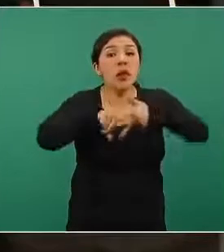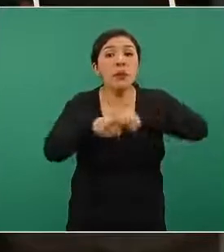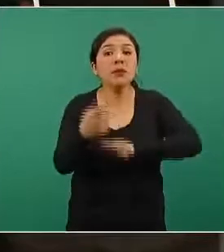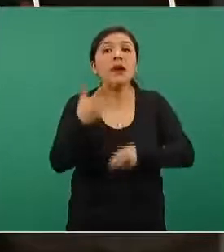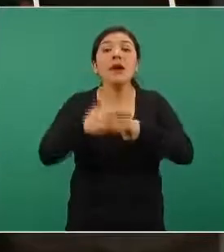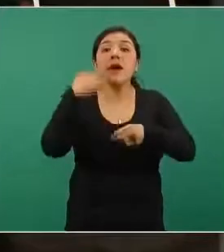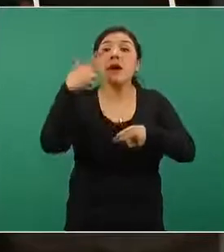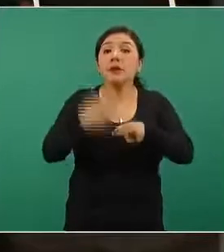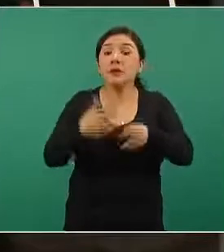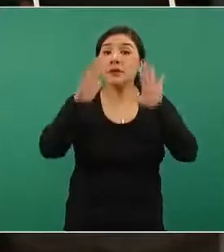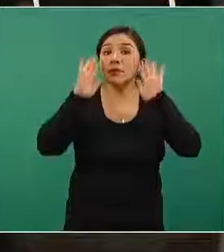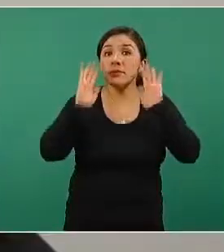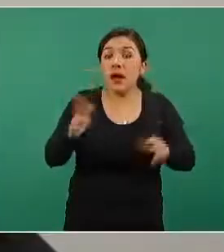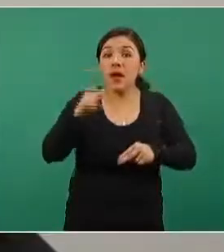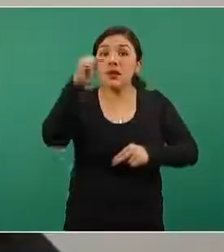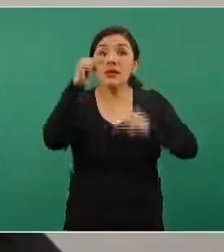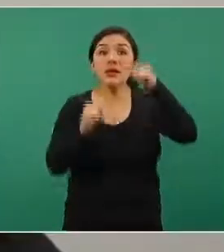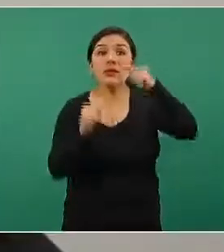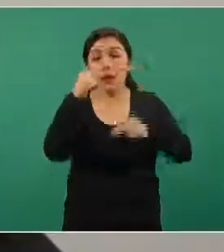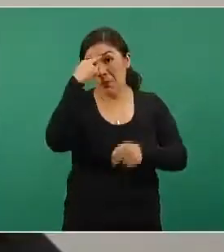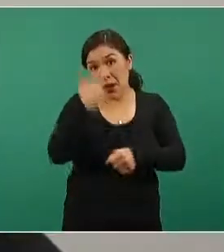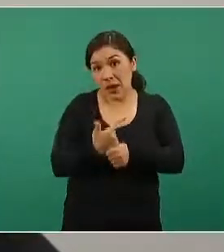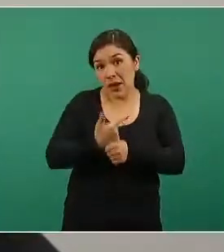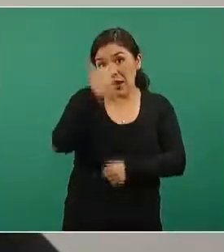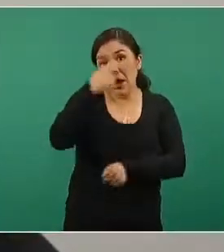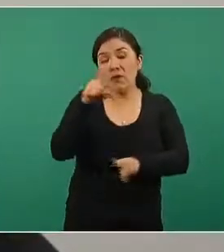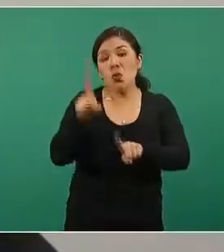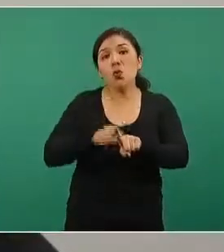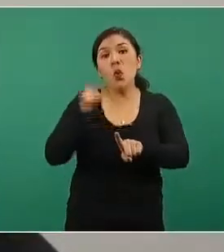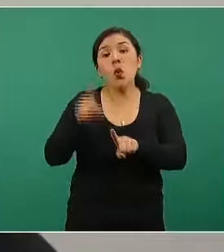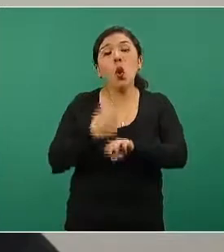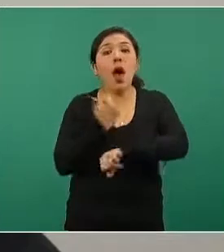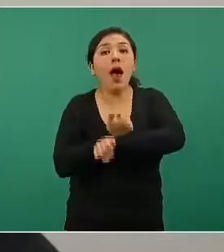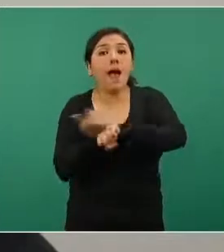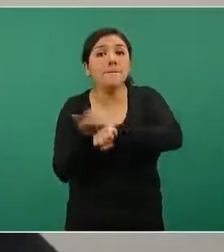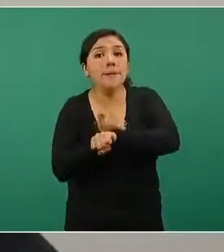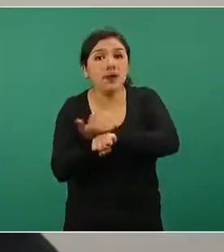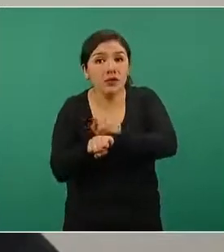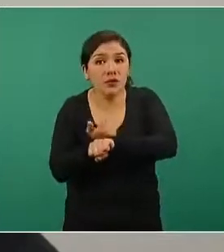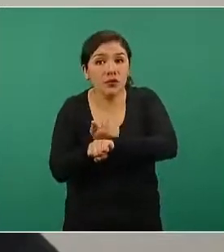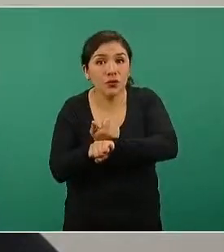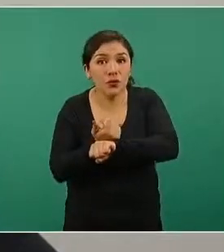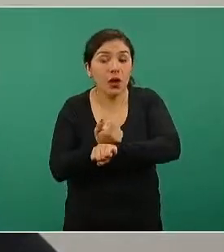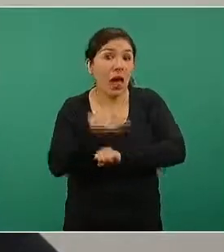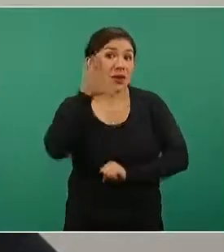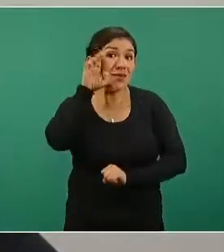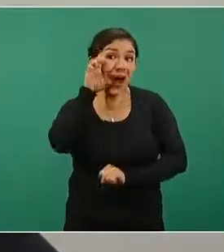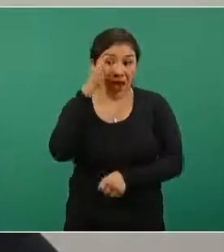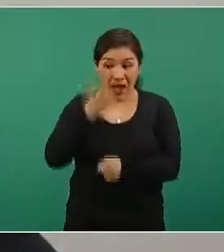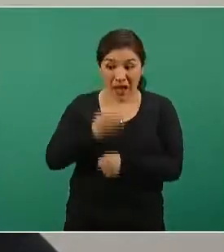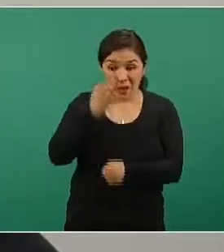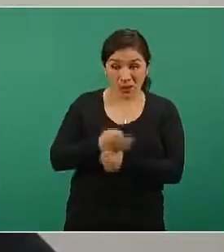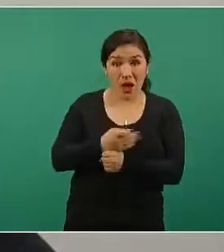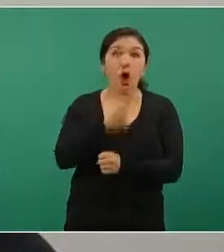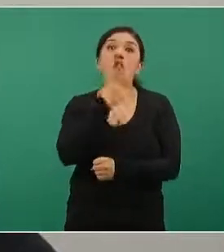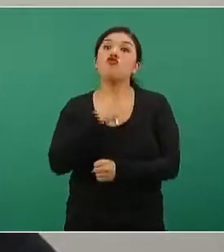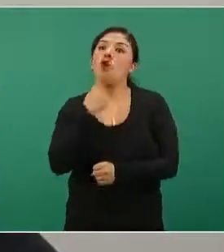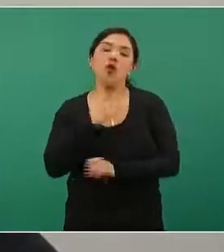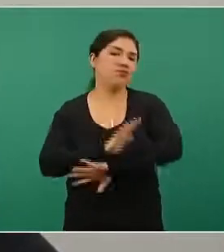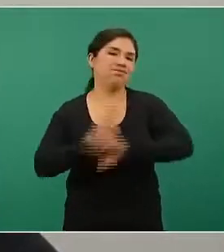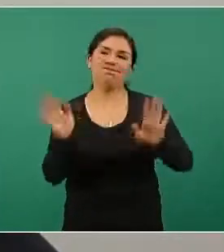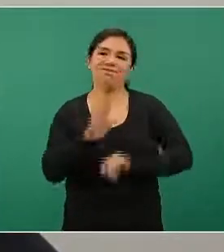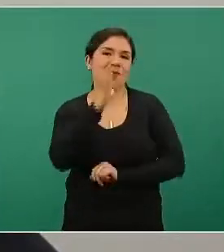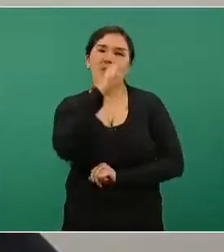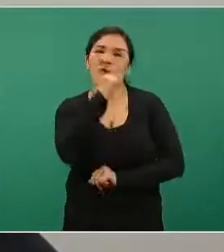hasta estar en un nivel de riesgo de color amarillo, es decir, en naranja y en rojo obviamente no se